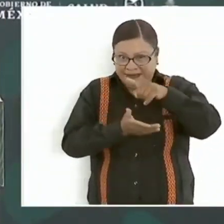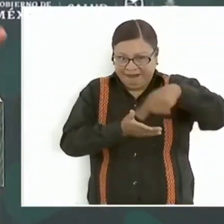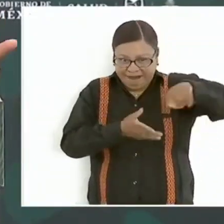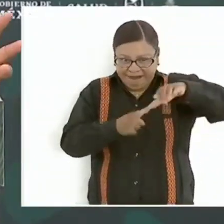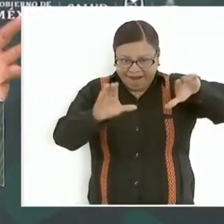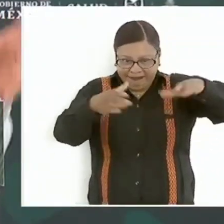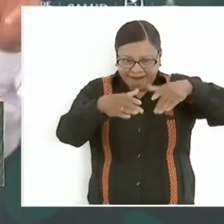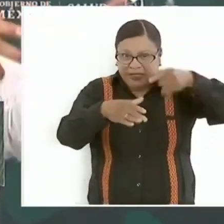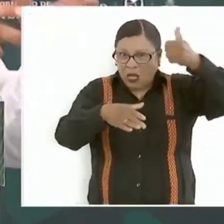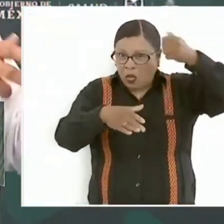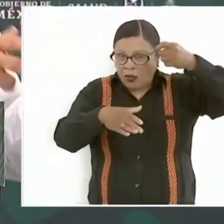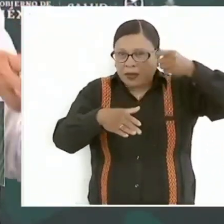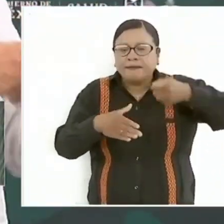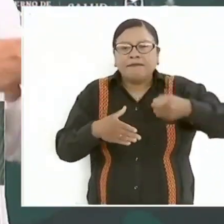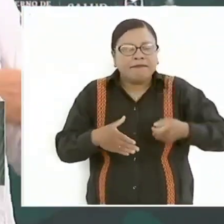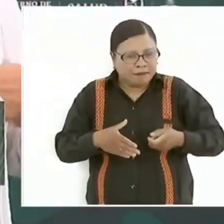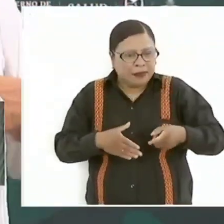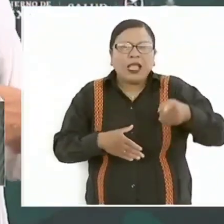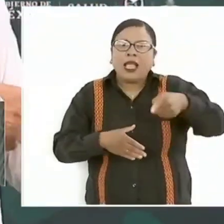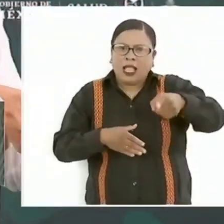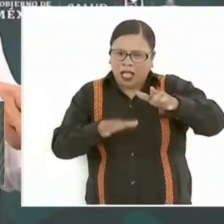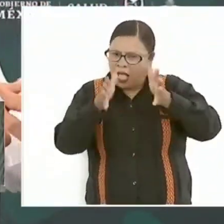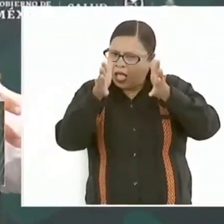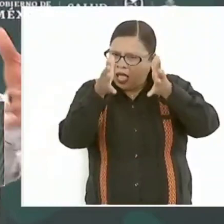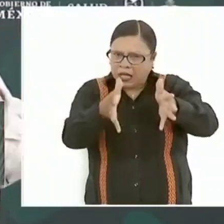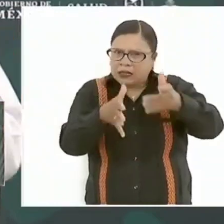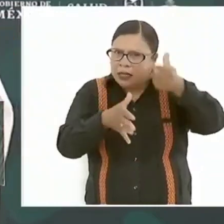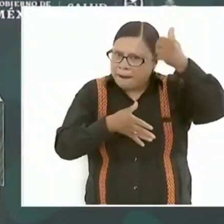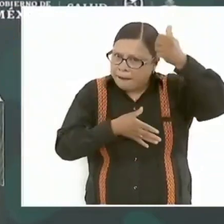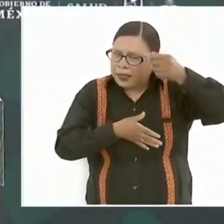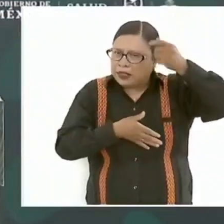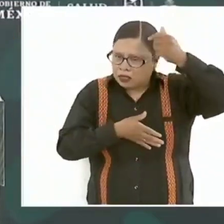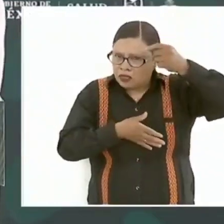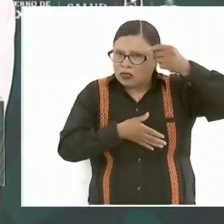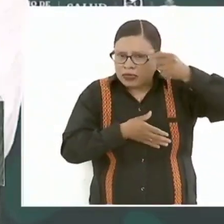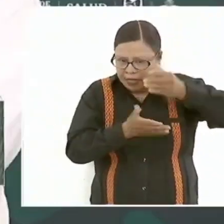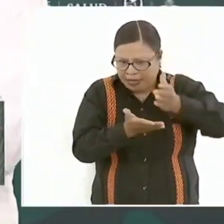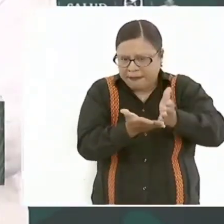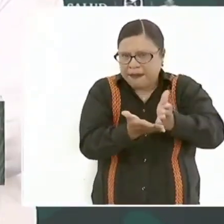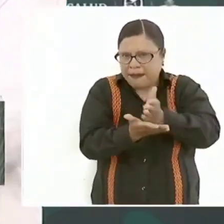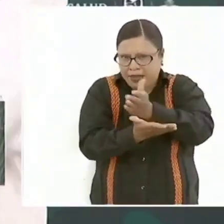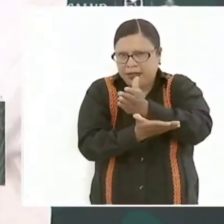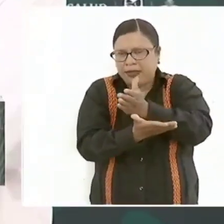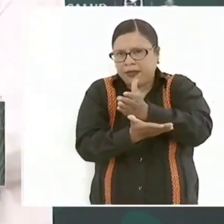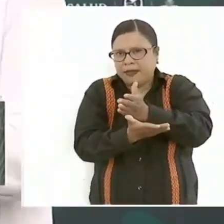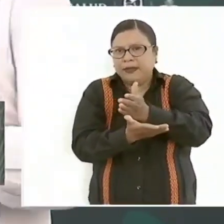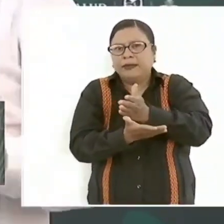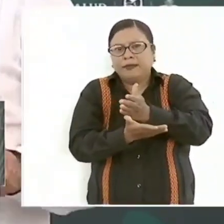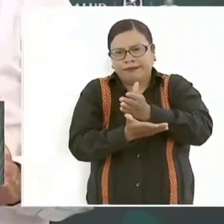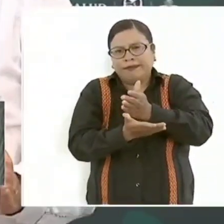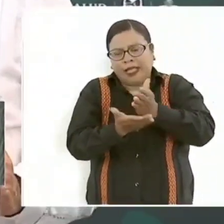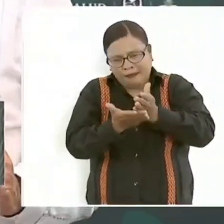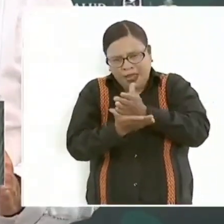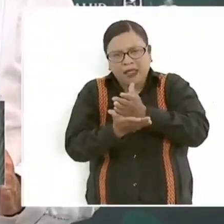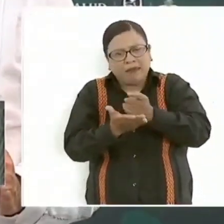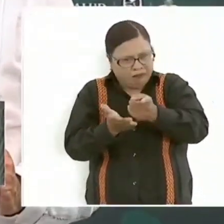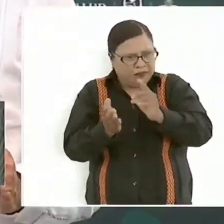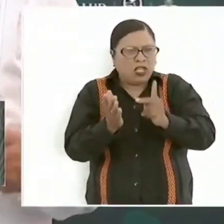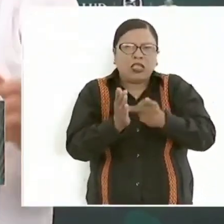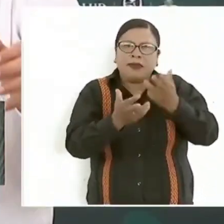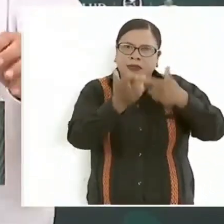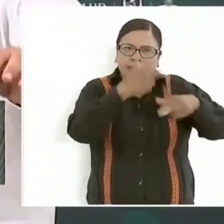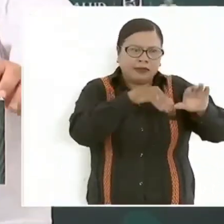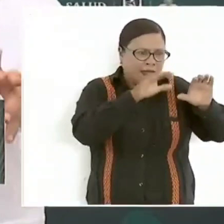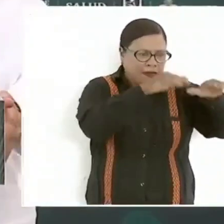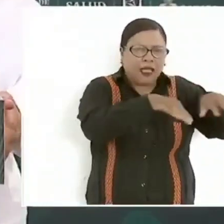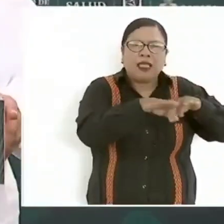Que van a mantener su pensión y que, aparte, le damos trabajo y